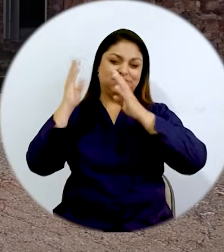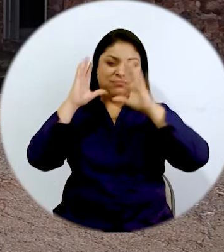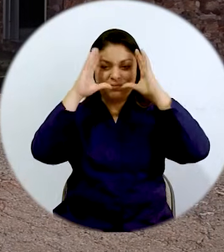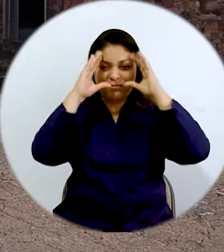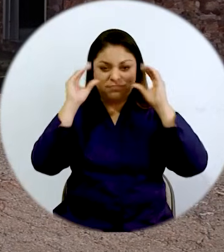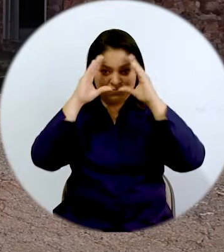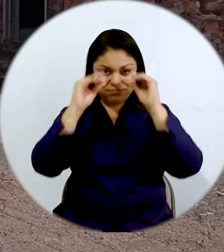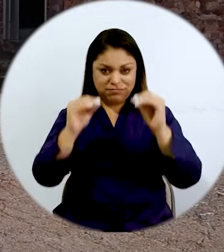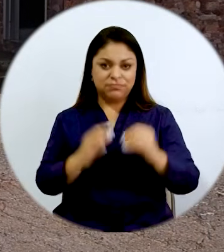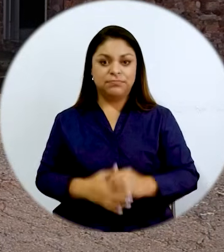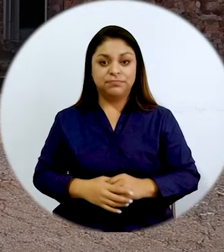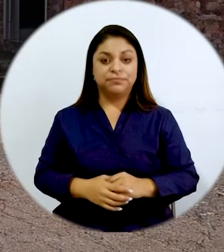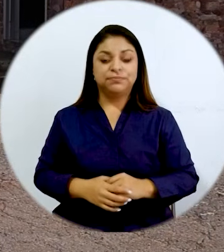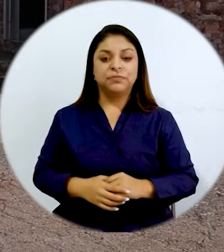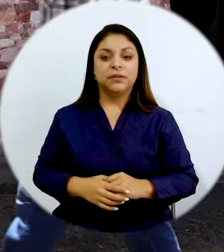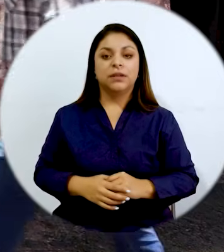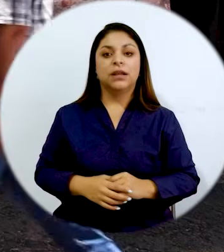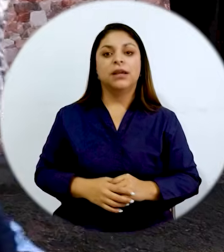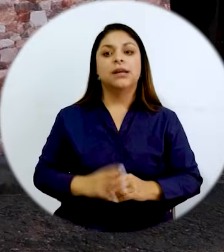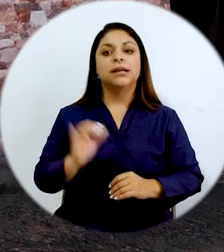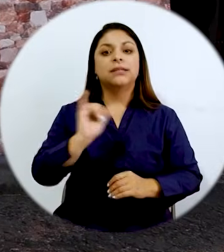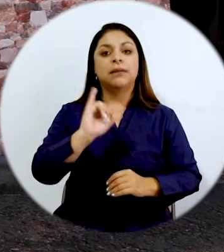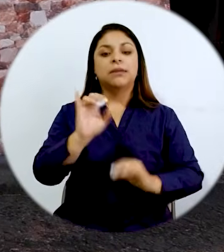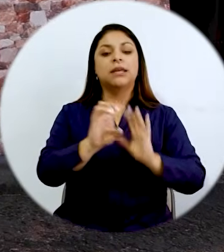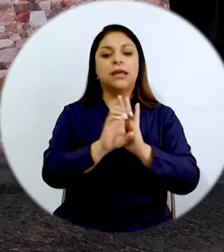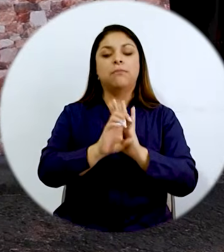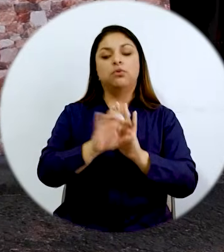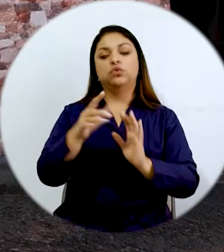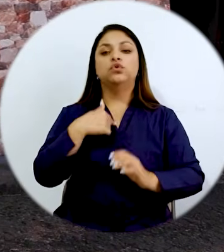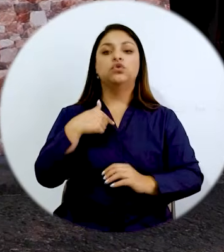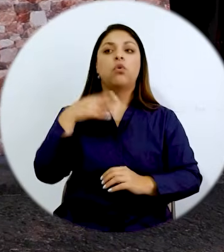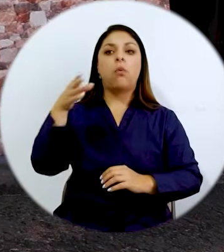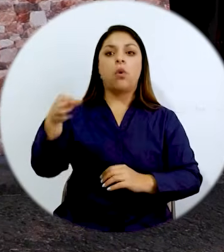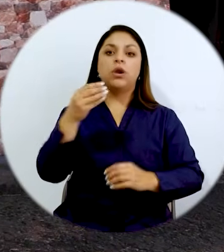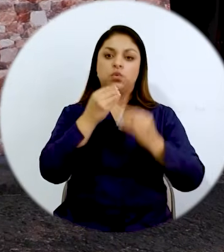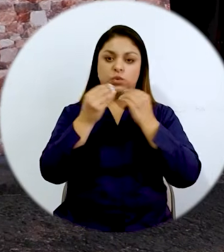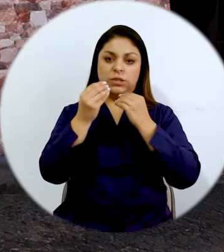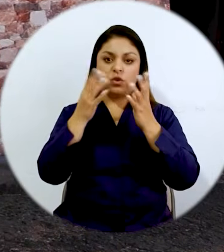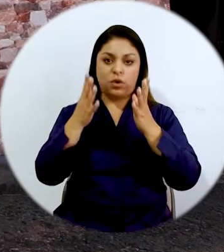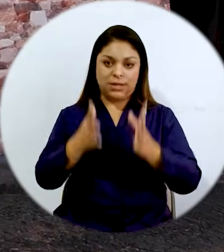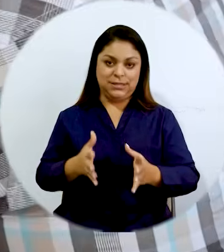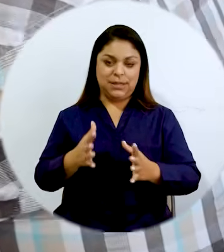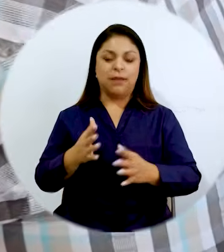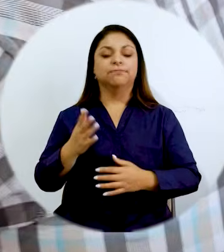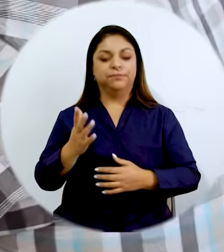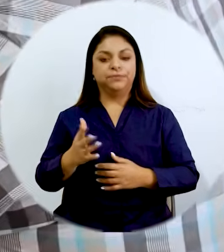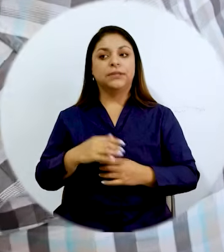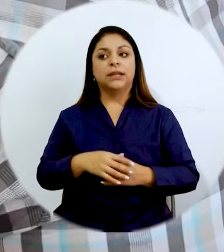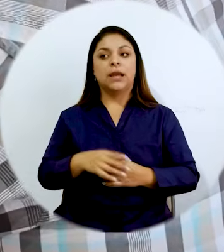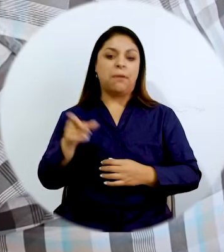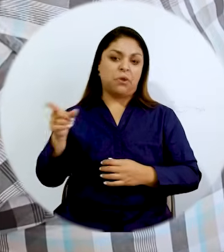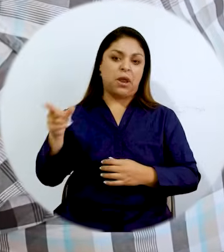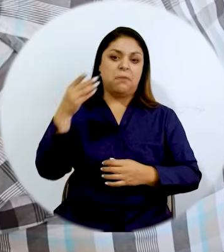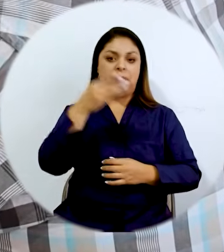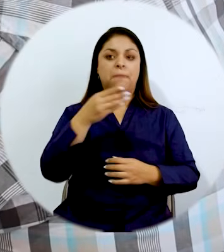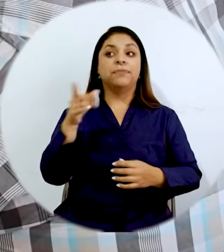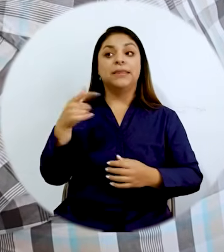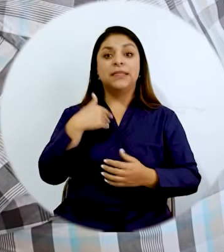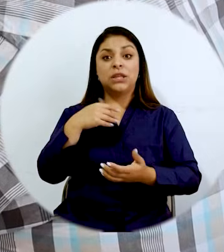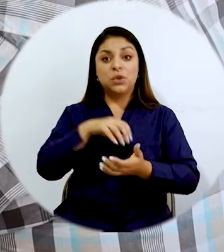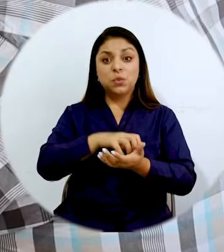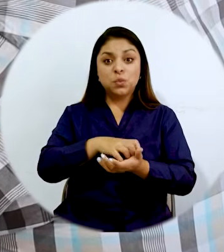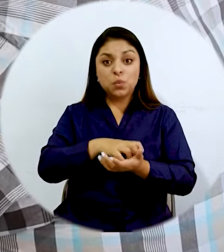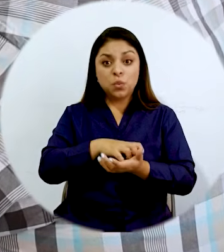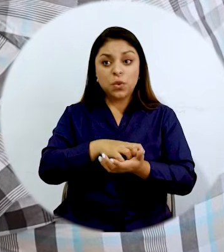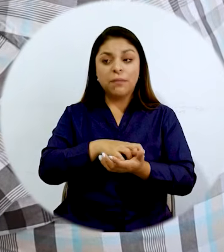doctor, digamos, yo voy como nutricionista, en este caso, digamos, Jorge va como nutricionista y tiene